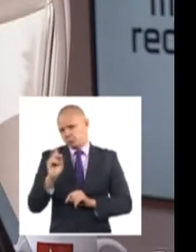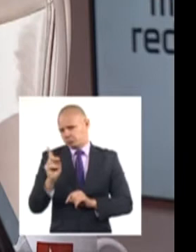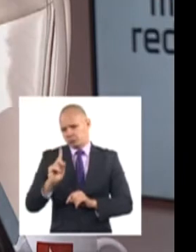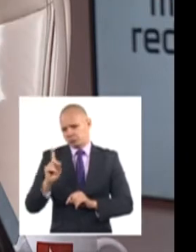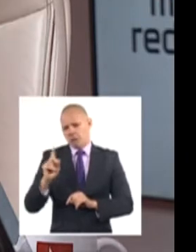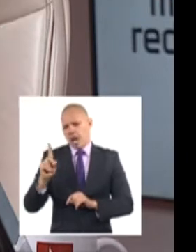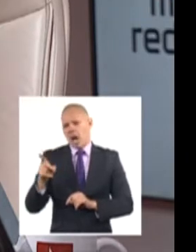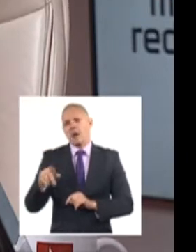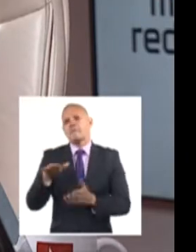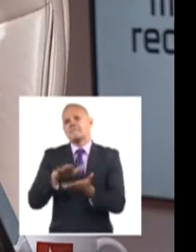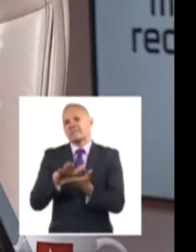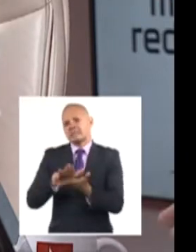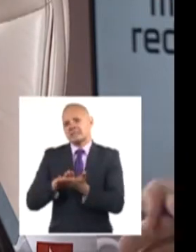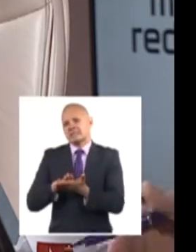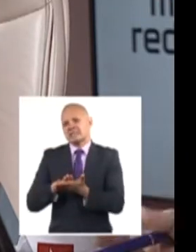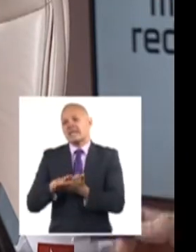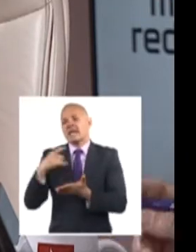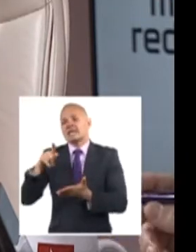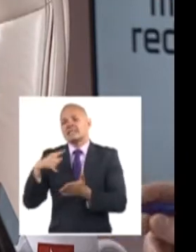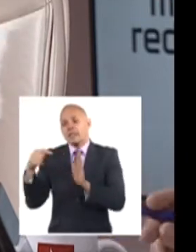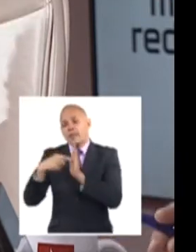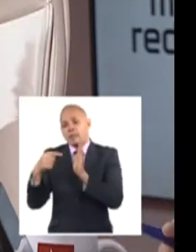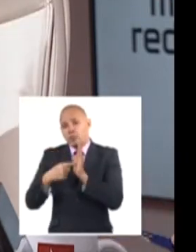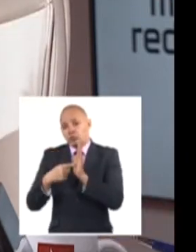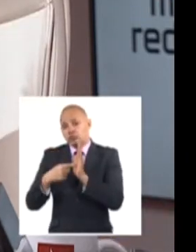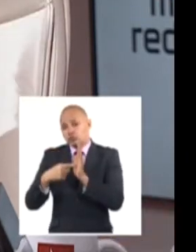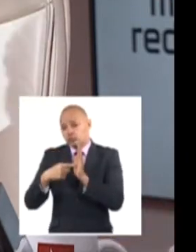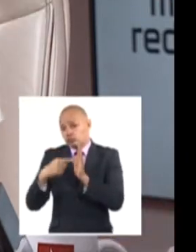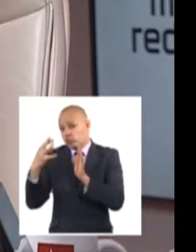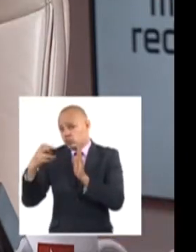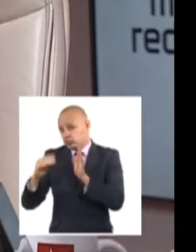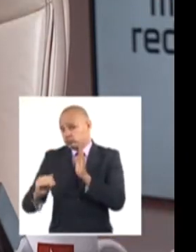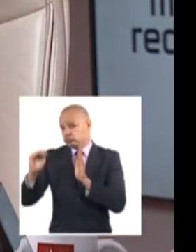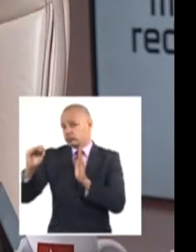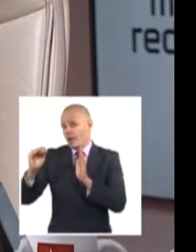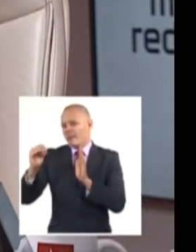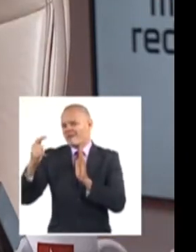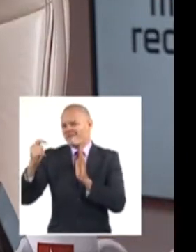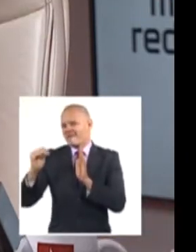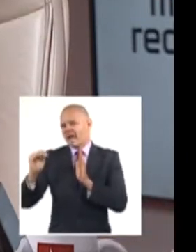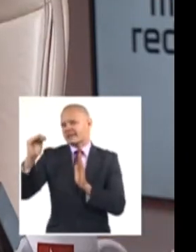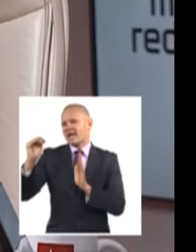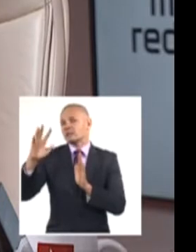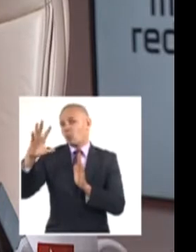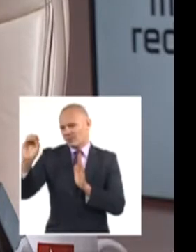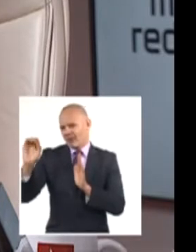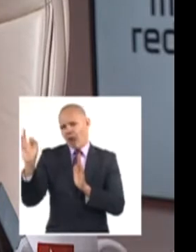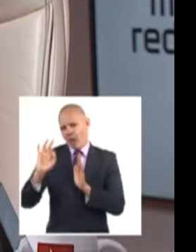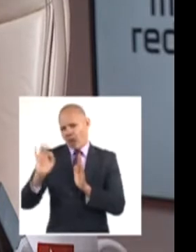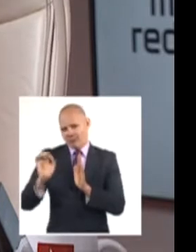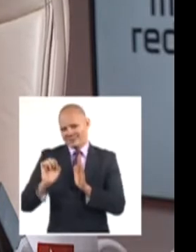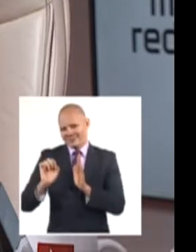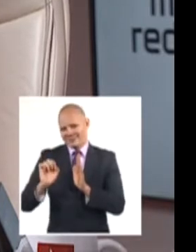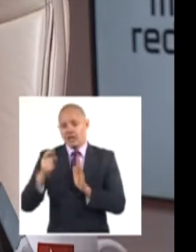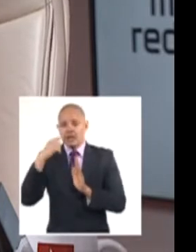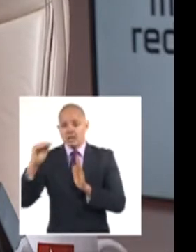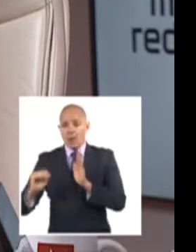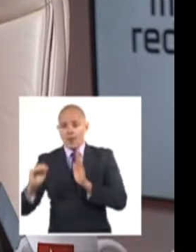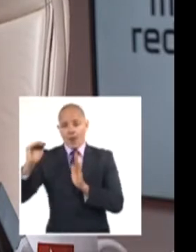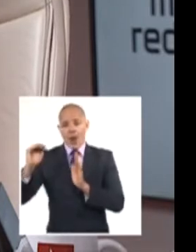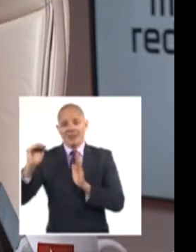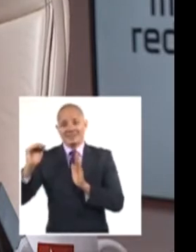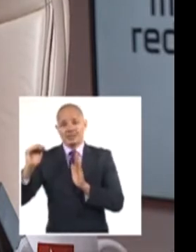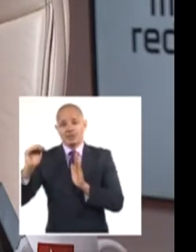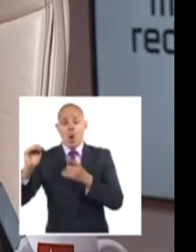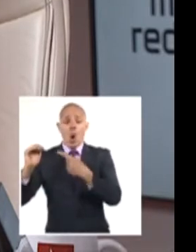difíciles con con hernández yo creo que en dos planos oliver no solamente